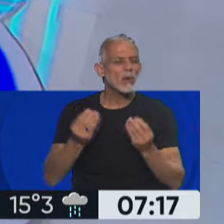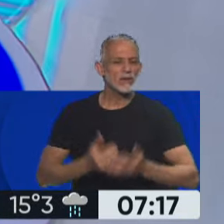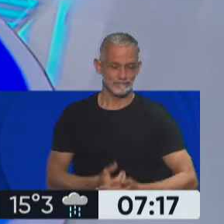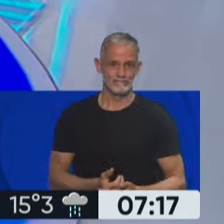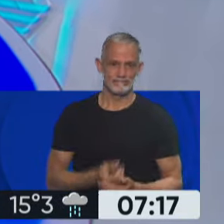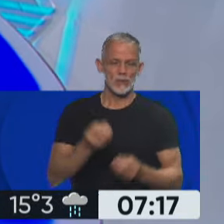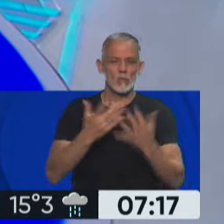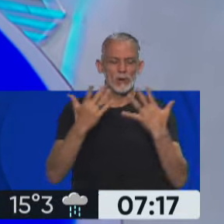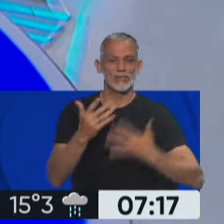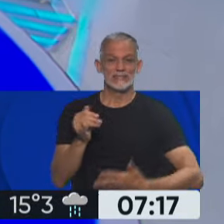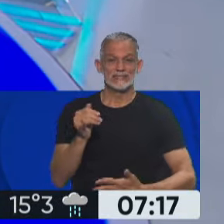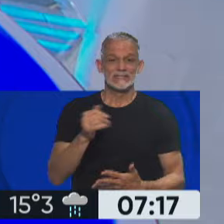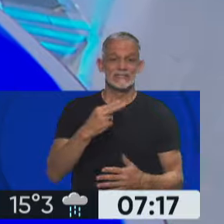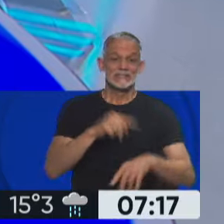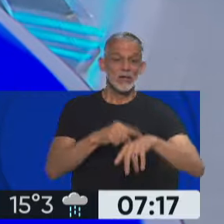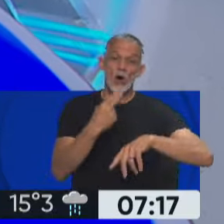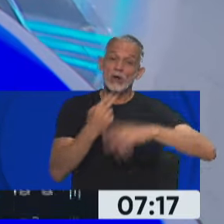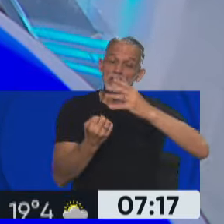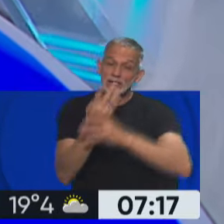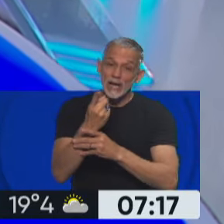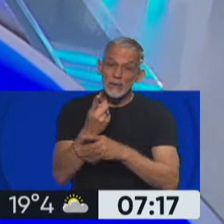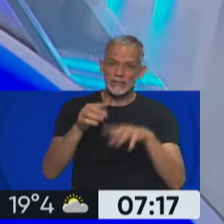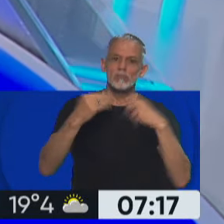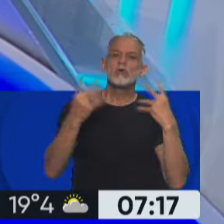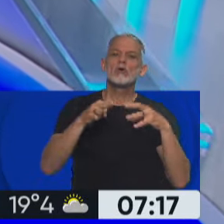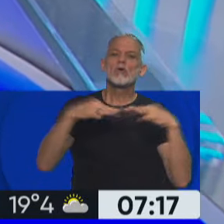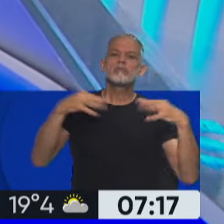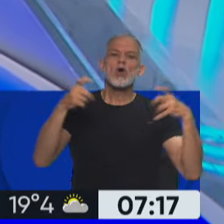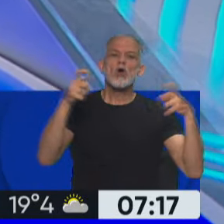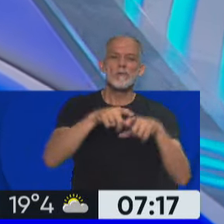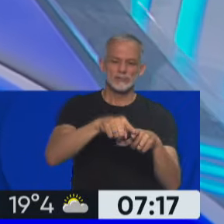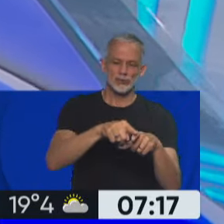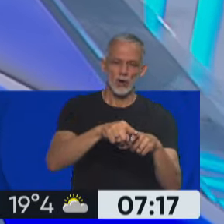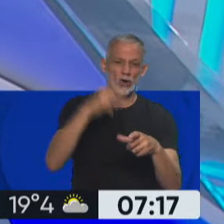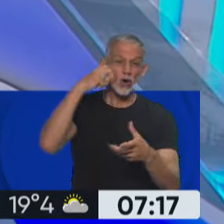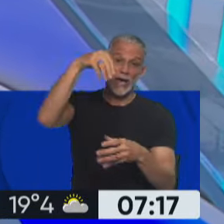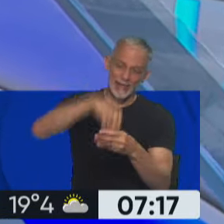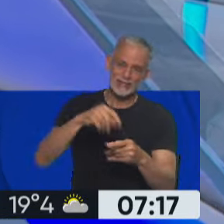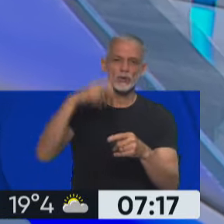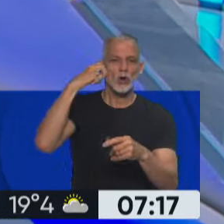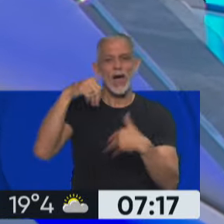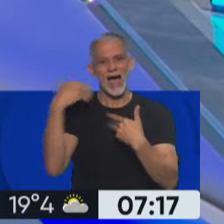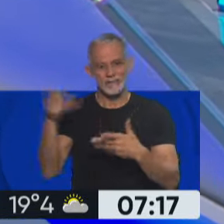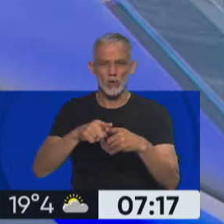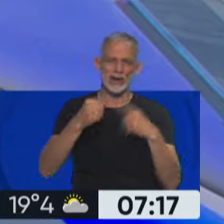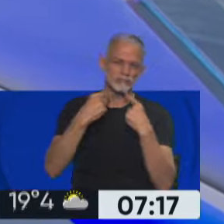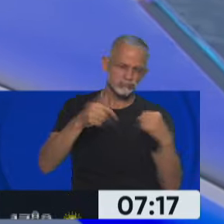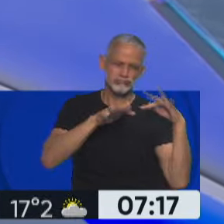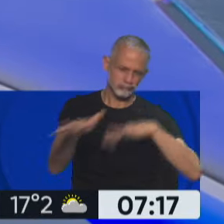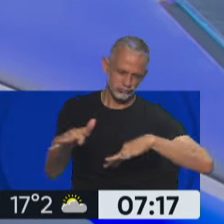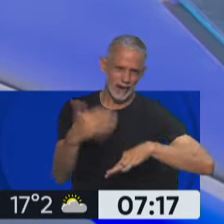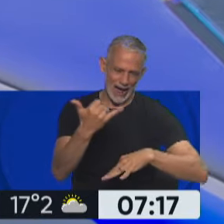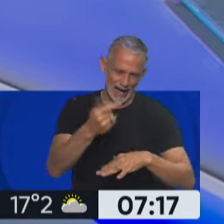Silvia Buen día bueno a partir de las 11 de la mañana eh plenario de comisiones actividad dentro y fuera del Congreso eh Porque va ha movilización fuera de El